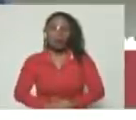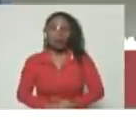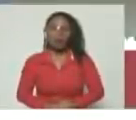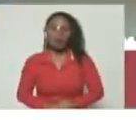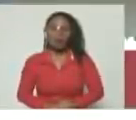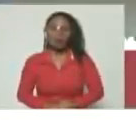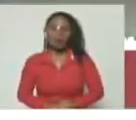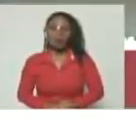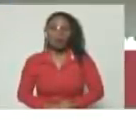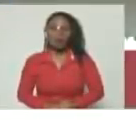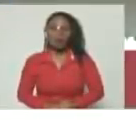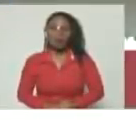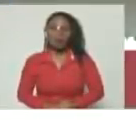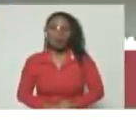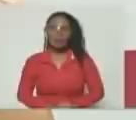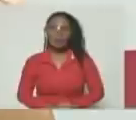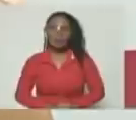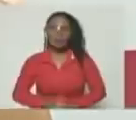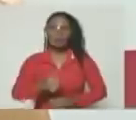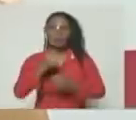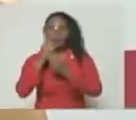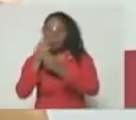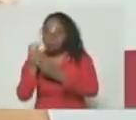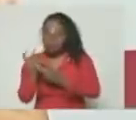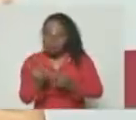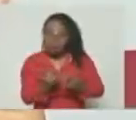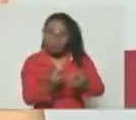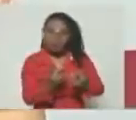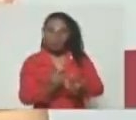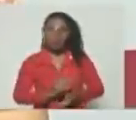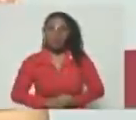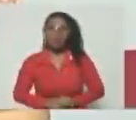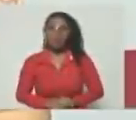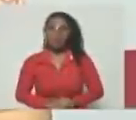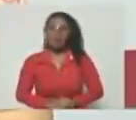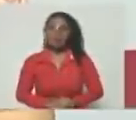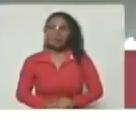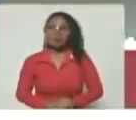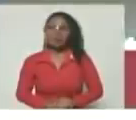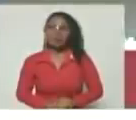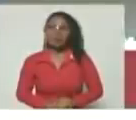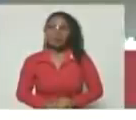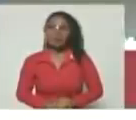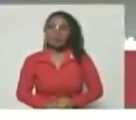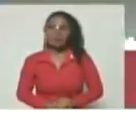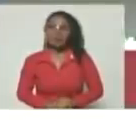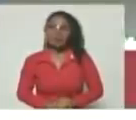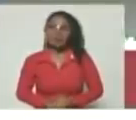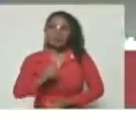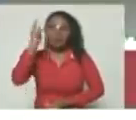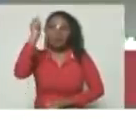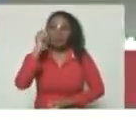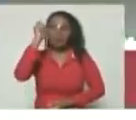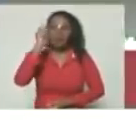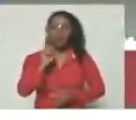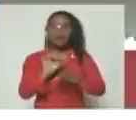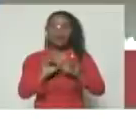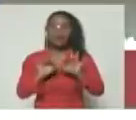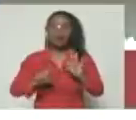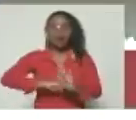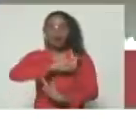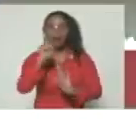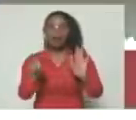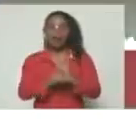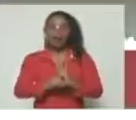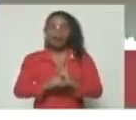bienvenidas. al diputado secretario general del